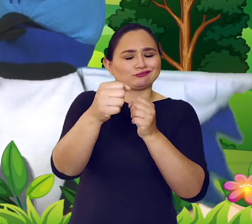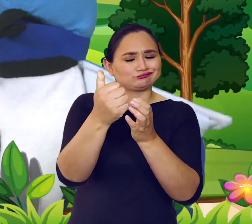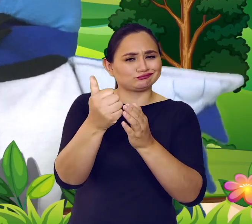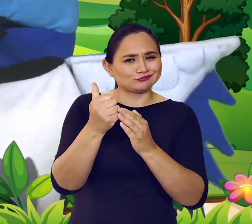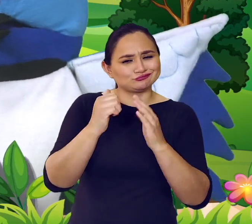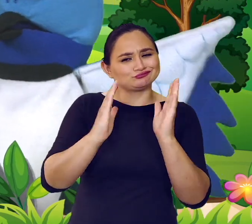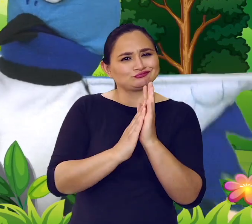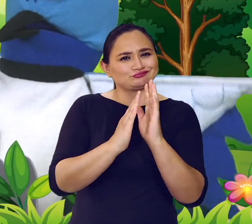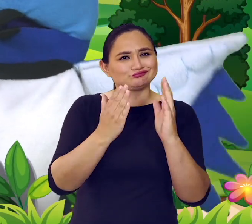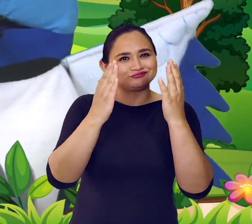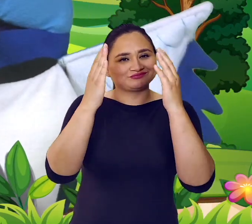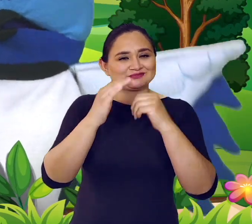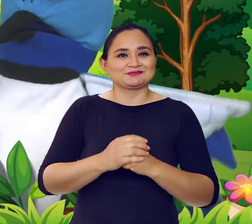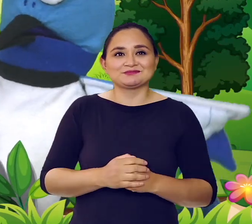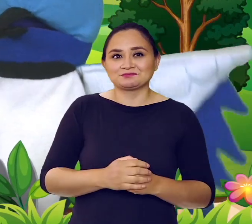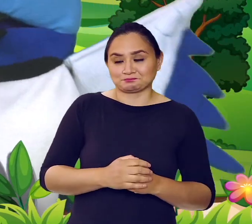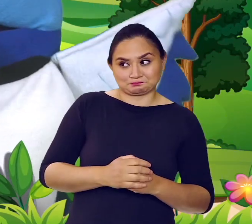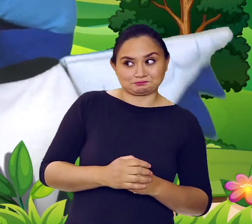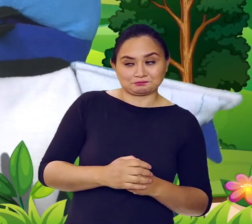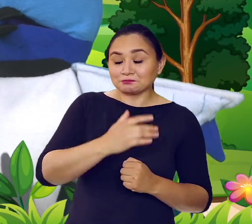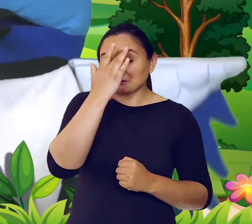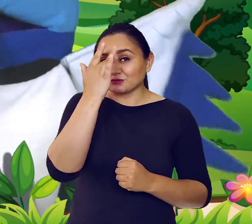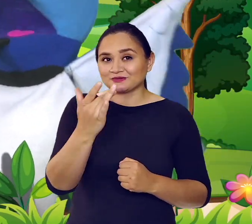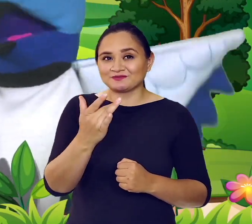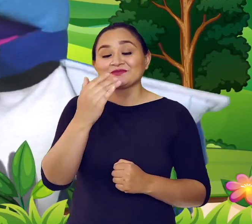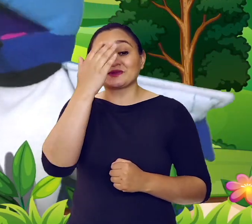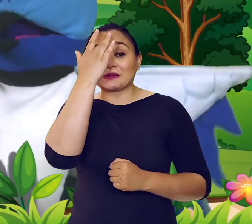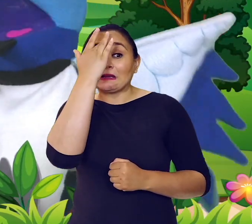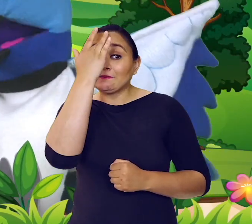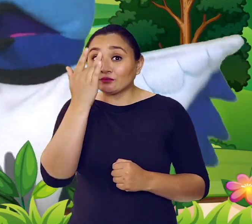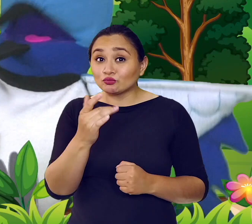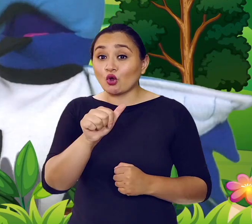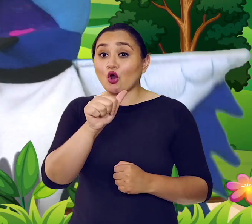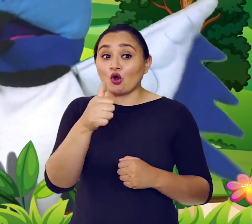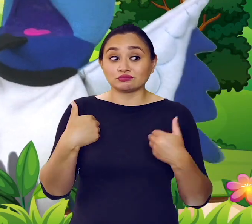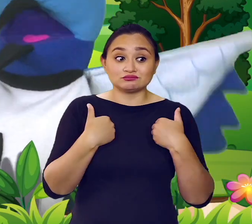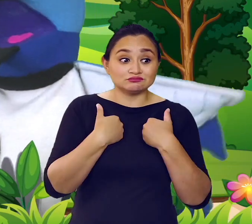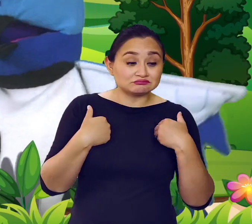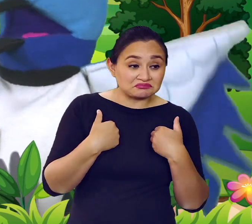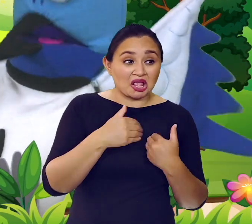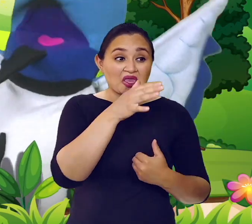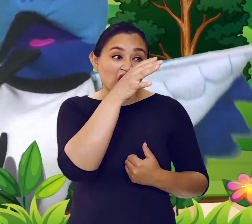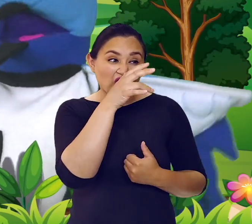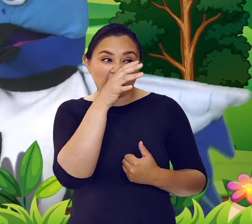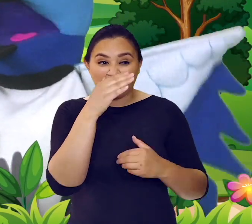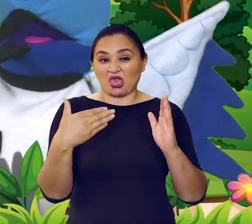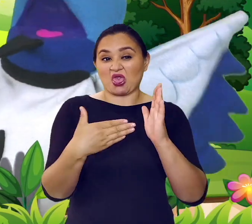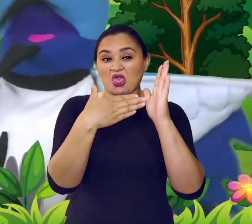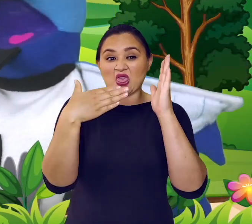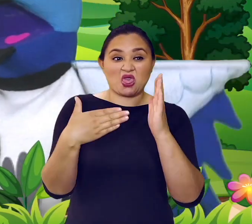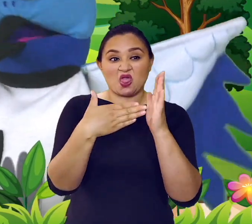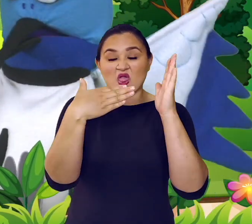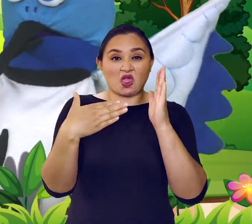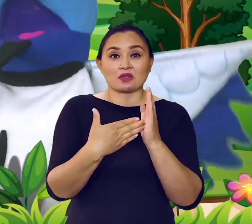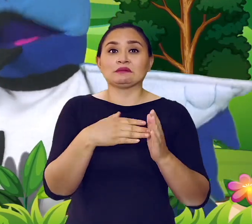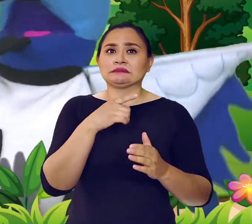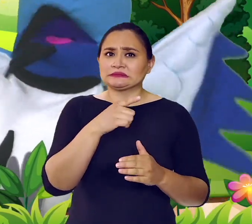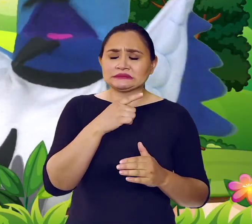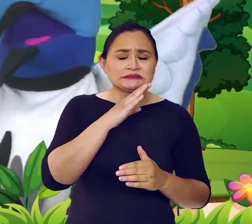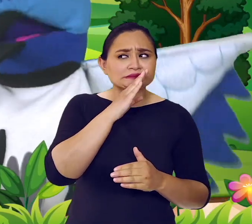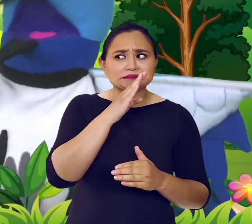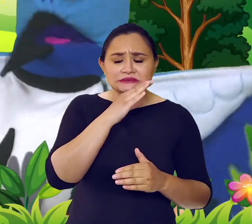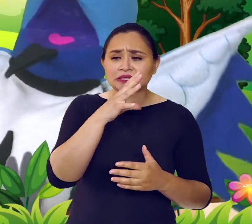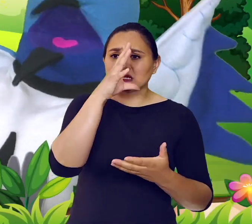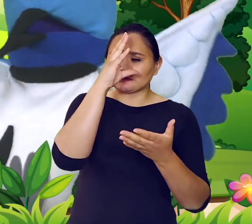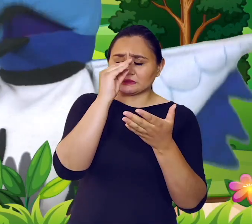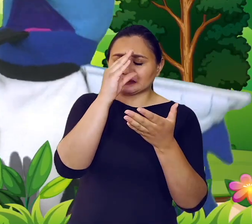héroe. Ya, ¿y por qué? Porque aunque los otros animales se burlaban de él, los